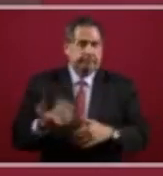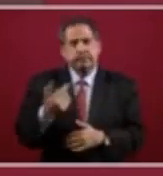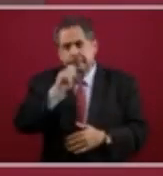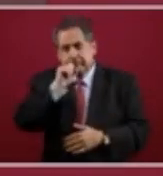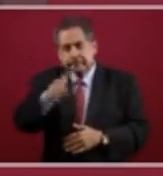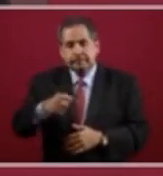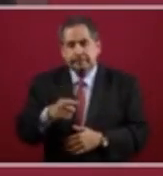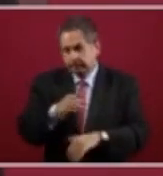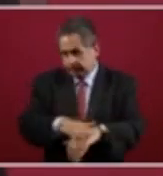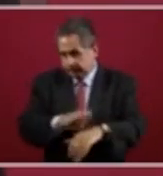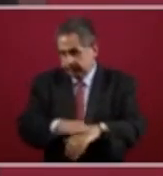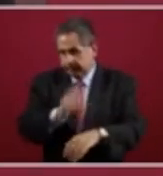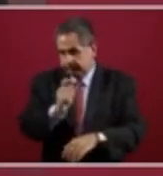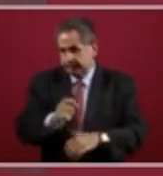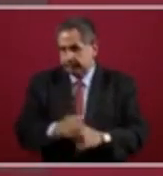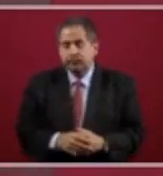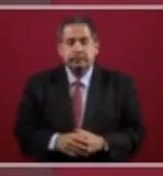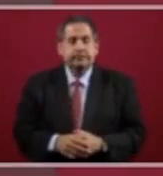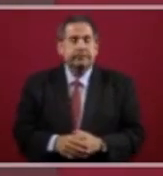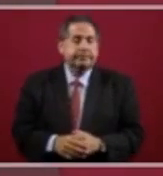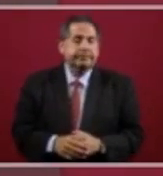también decirles a los